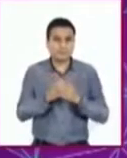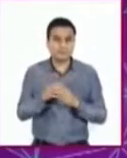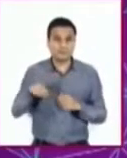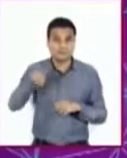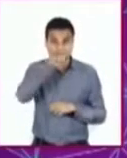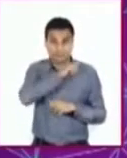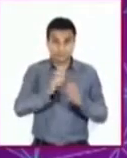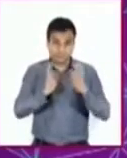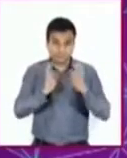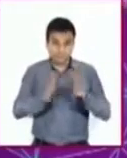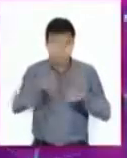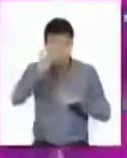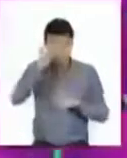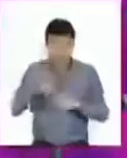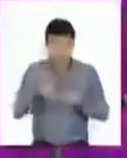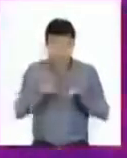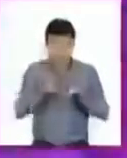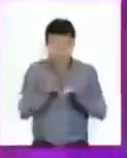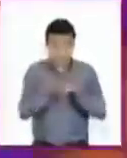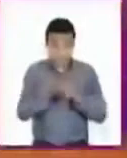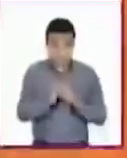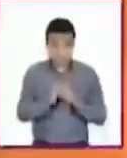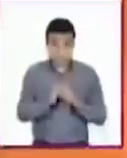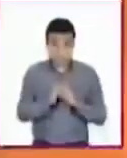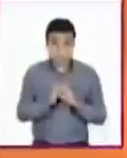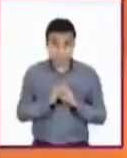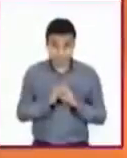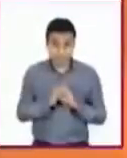¿Ustedes ya tienen sus respuestas? ¿Ya